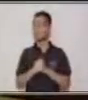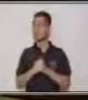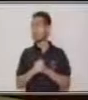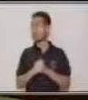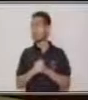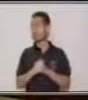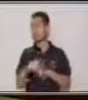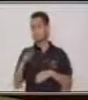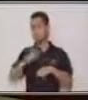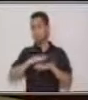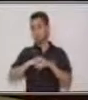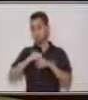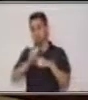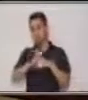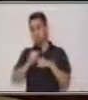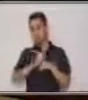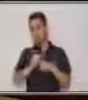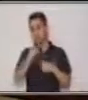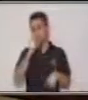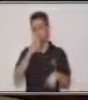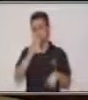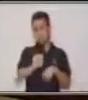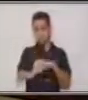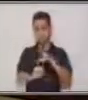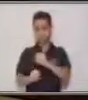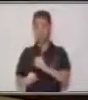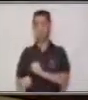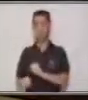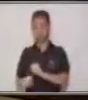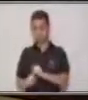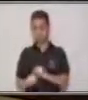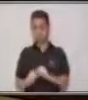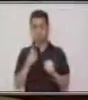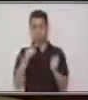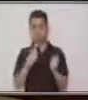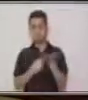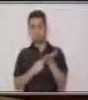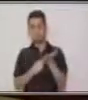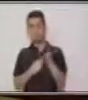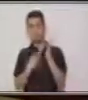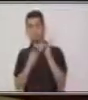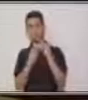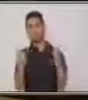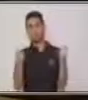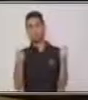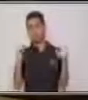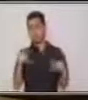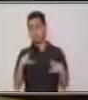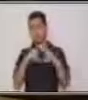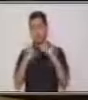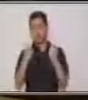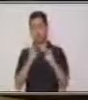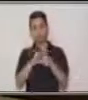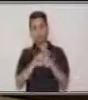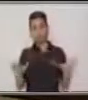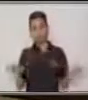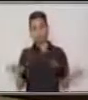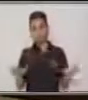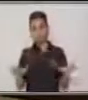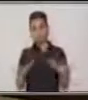mayor práctica de identificar y plantear para resolver. Con esto llegamos al fin de la